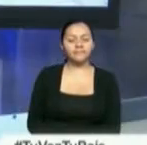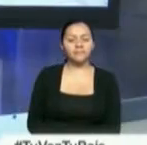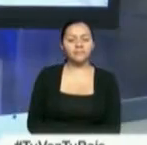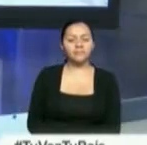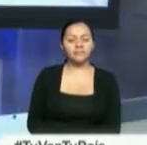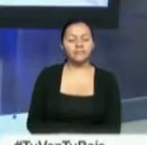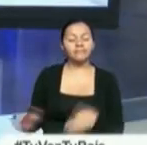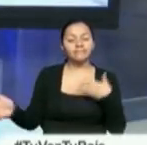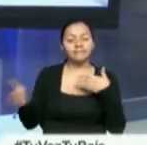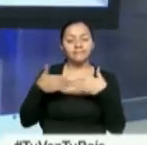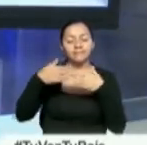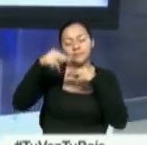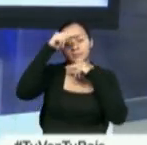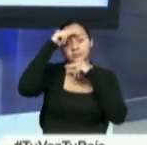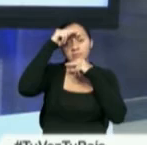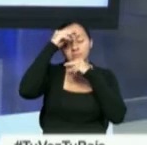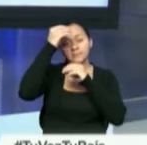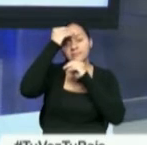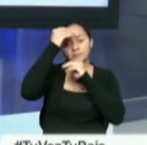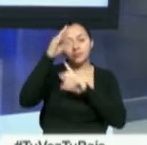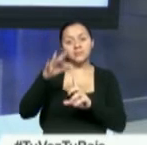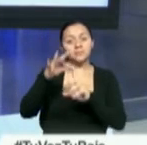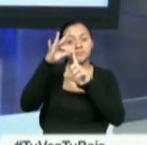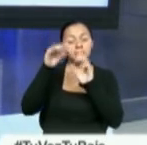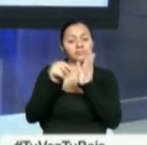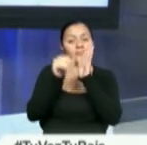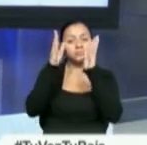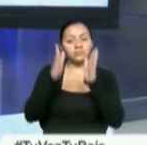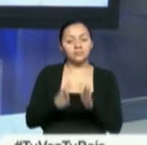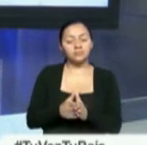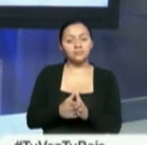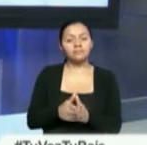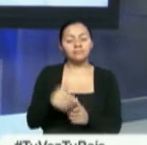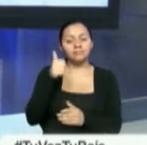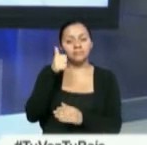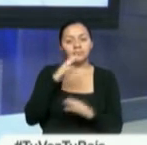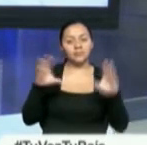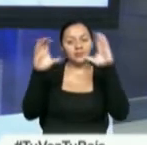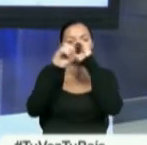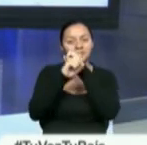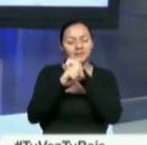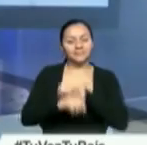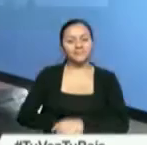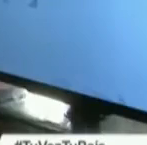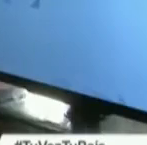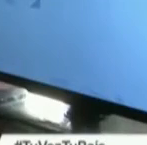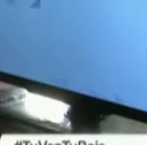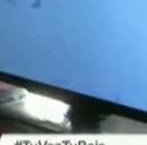y con esto finalizamos el informativo ciudadanos que tengan una excelente noche